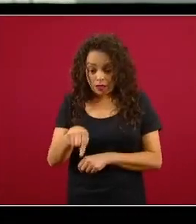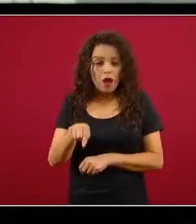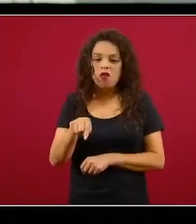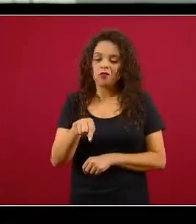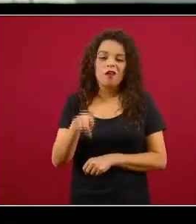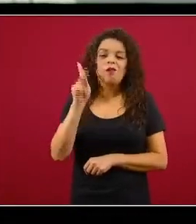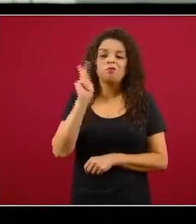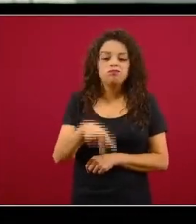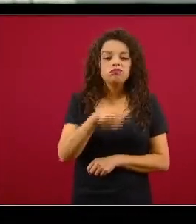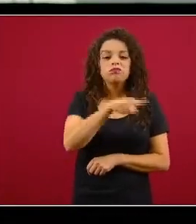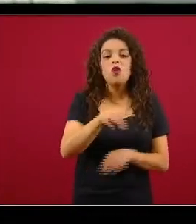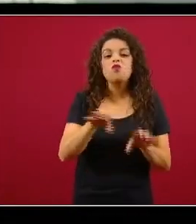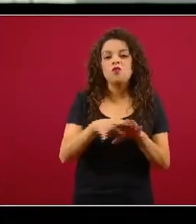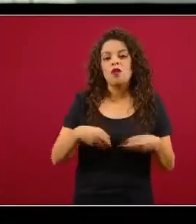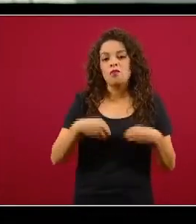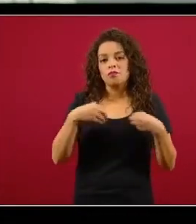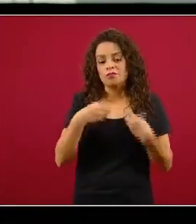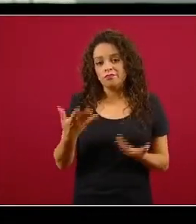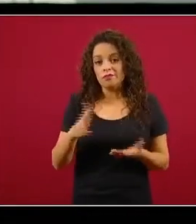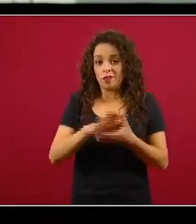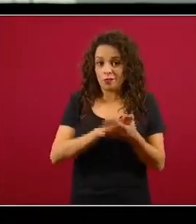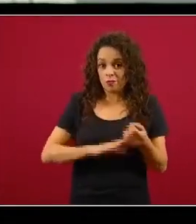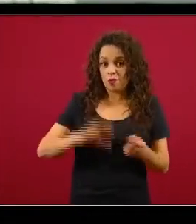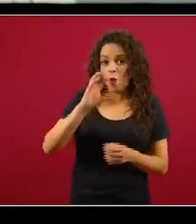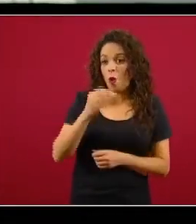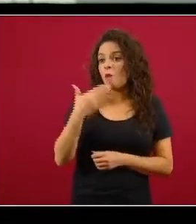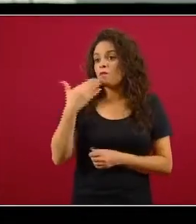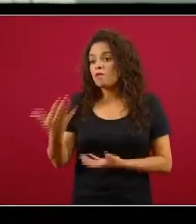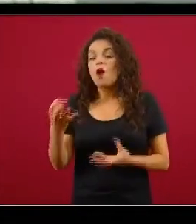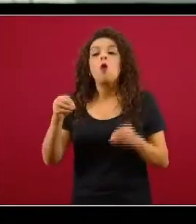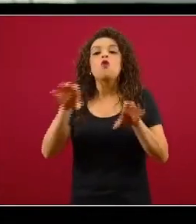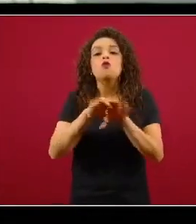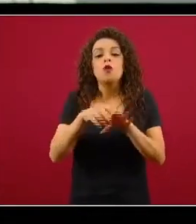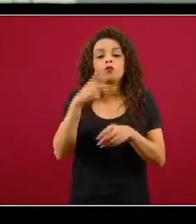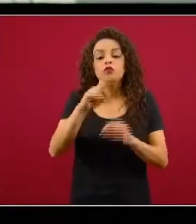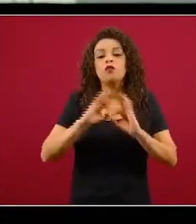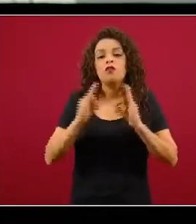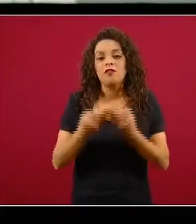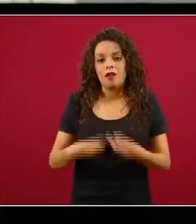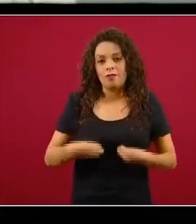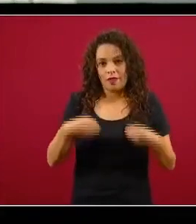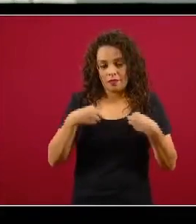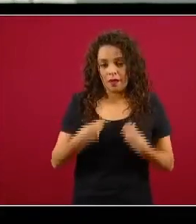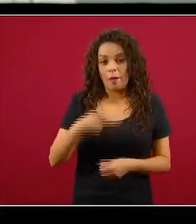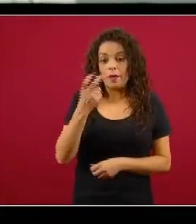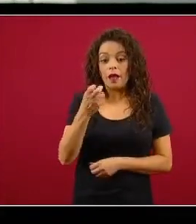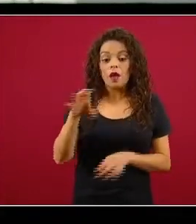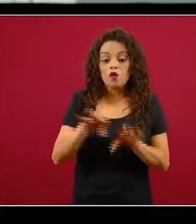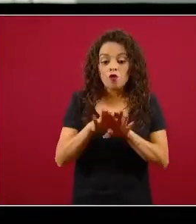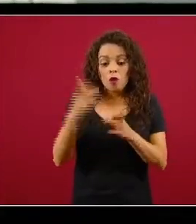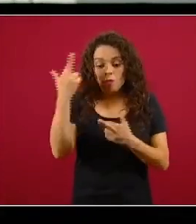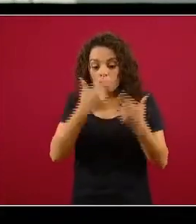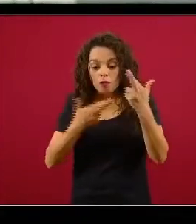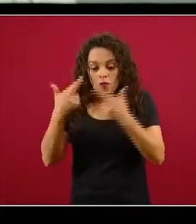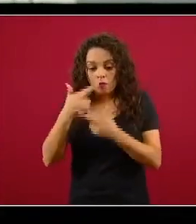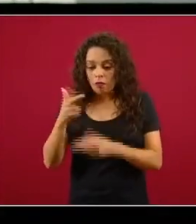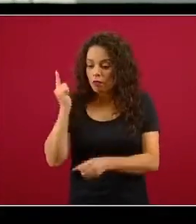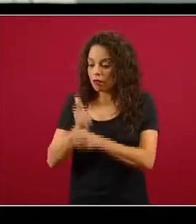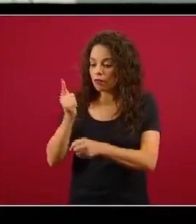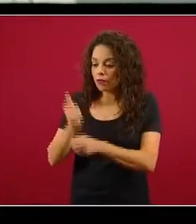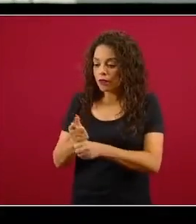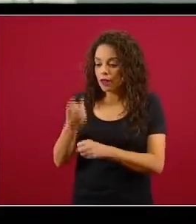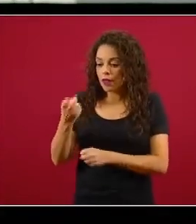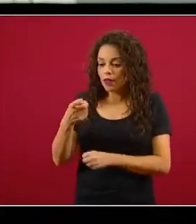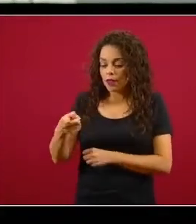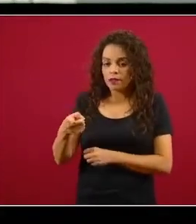¿no? Pero no sé si hay más información que se pueda detectar en el rastreo de las cepas sobre la afectación